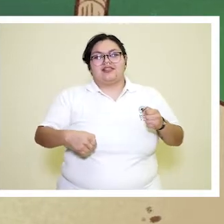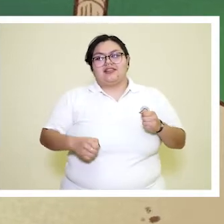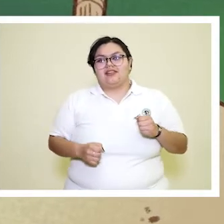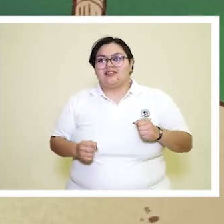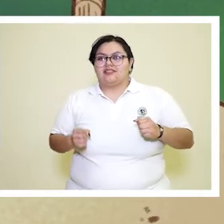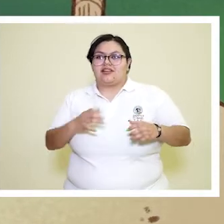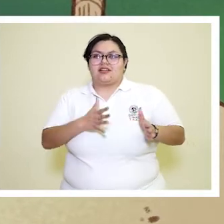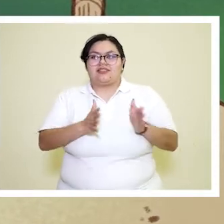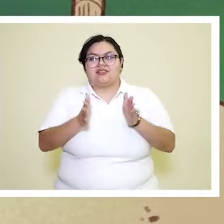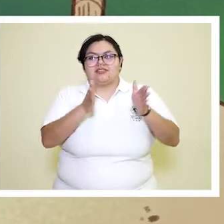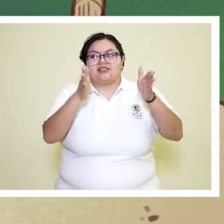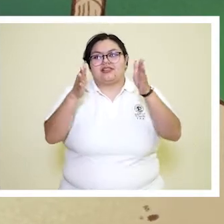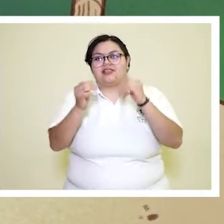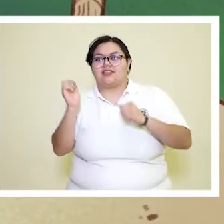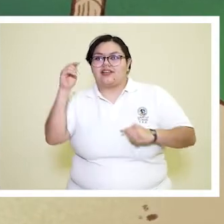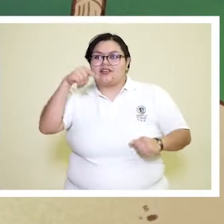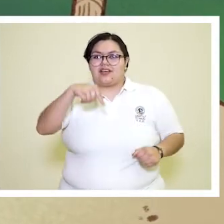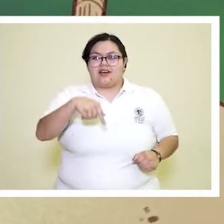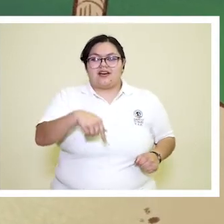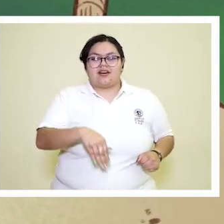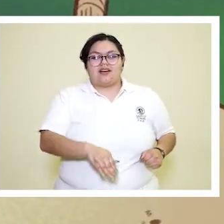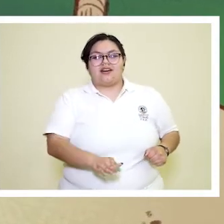guardadas, camino